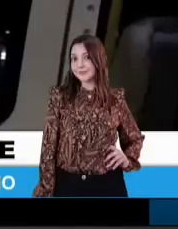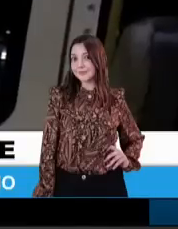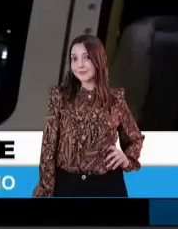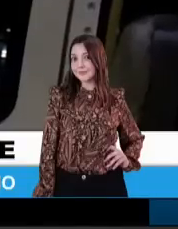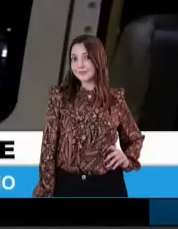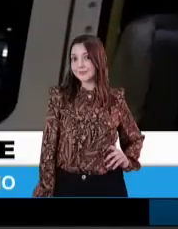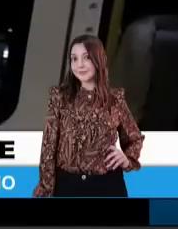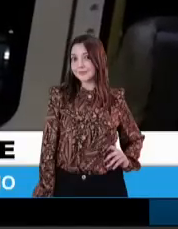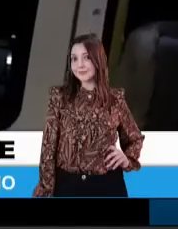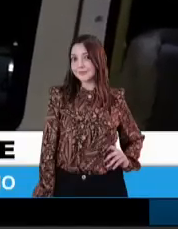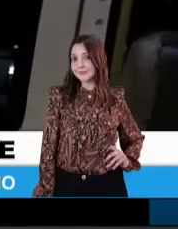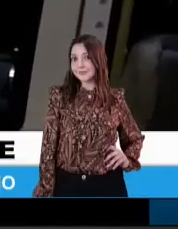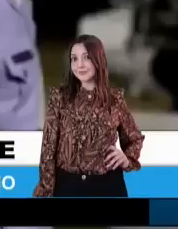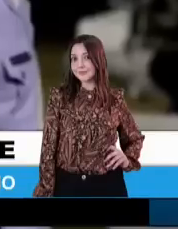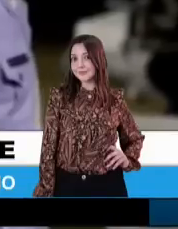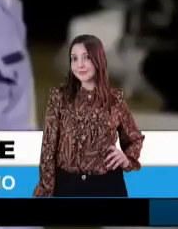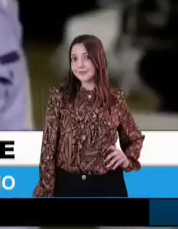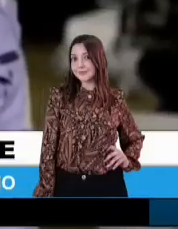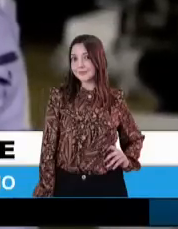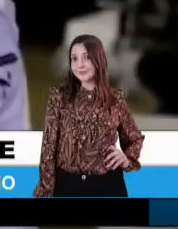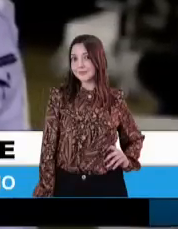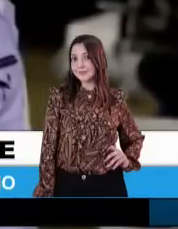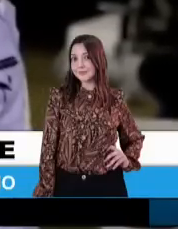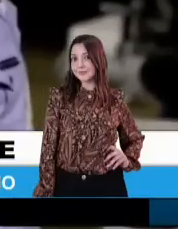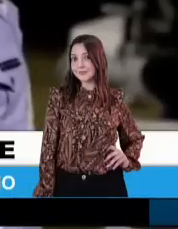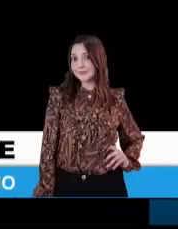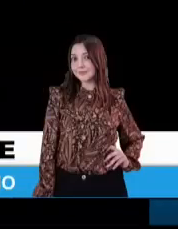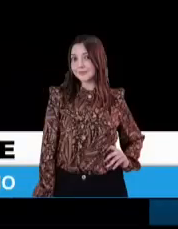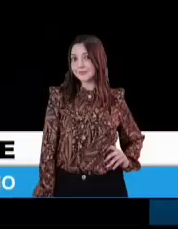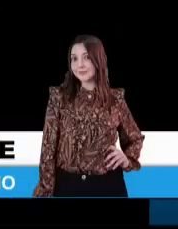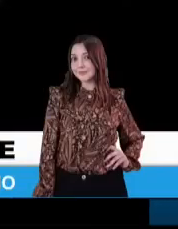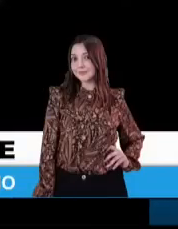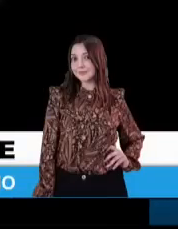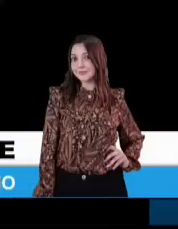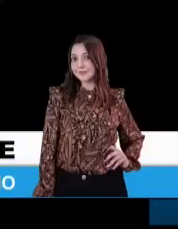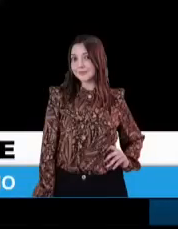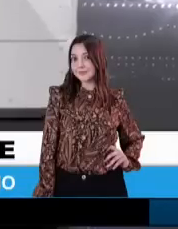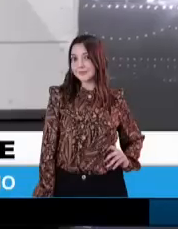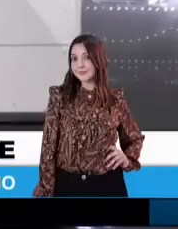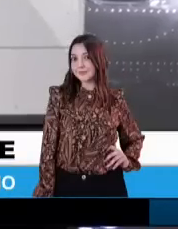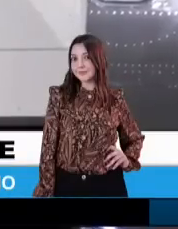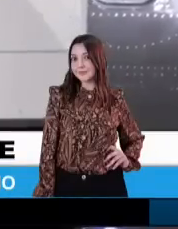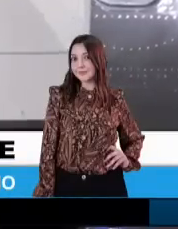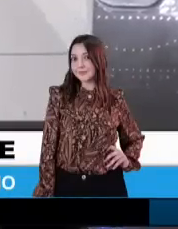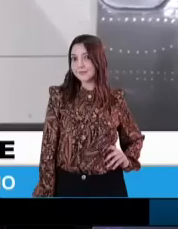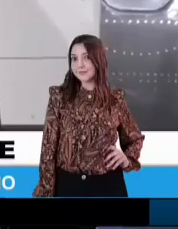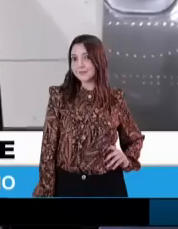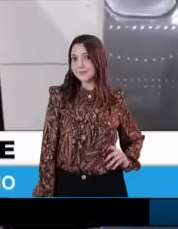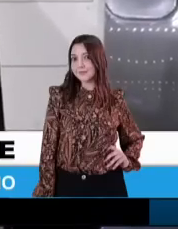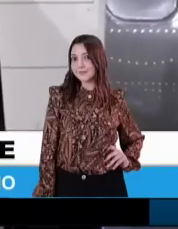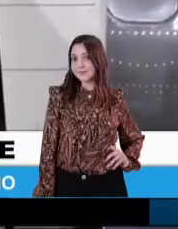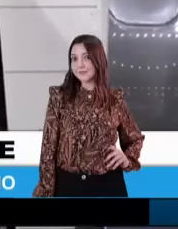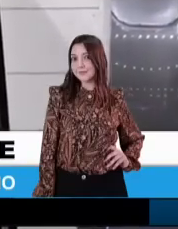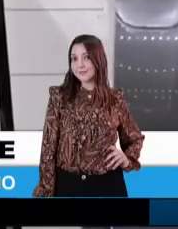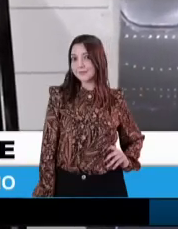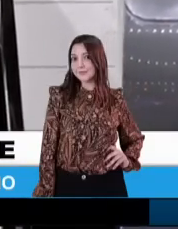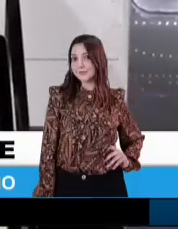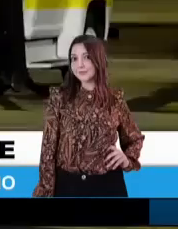esta instancia, esta cumbre, ¿no es cierto? Y todo esto, ¿por qué? Porque el presidente de